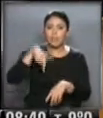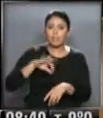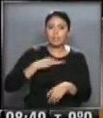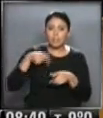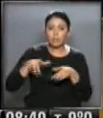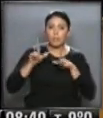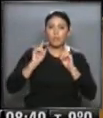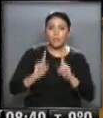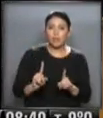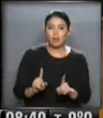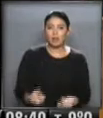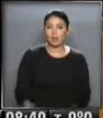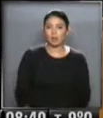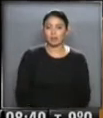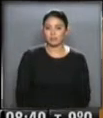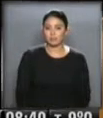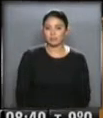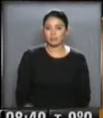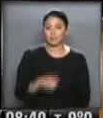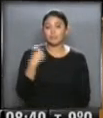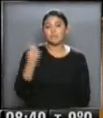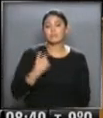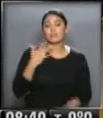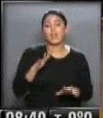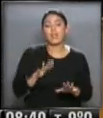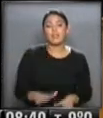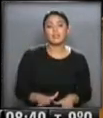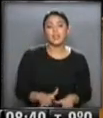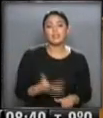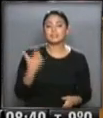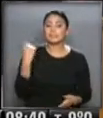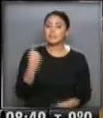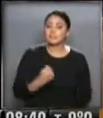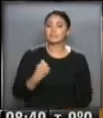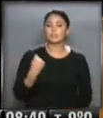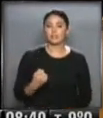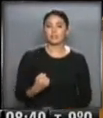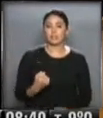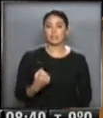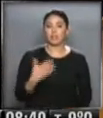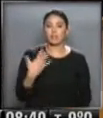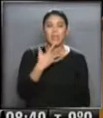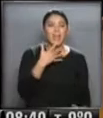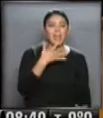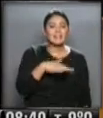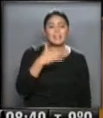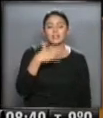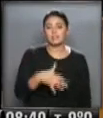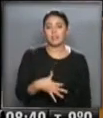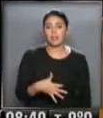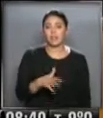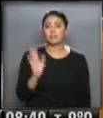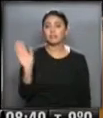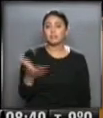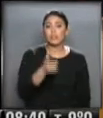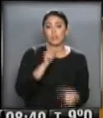XXI, donde bueno, estamos tratando de que nos entendamos cada vez más los que